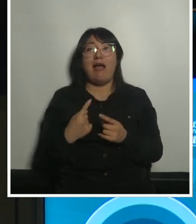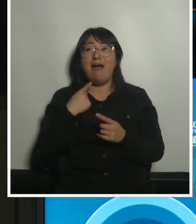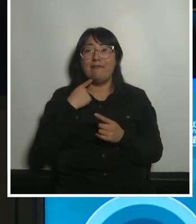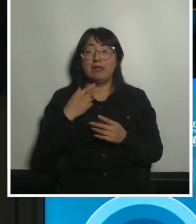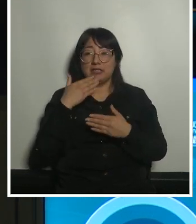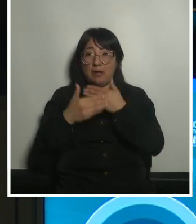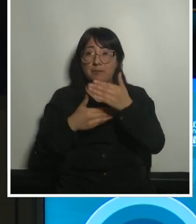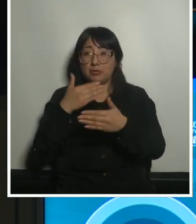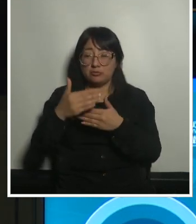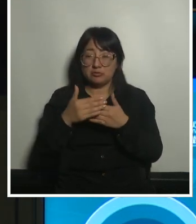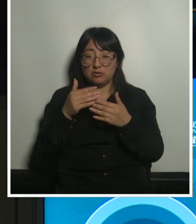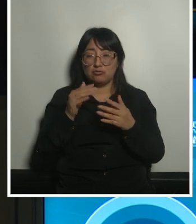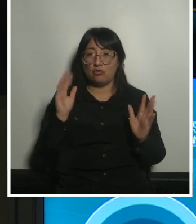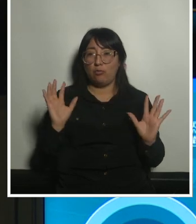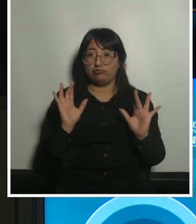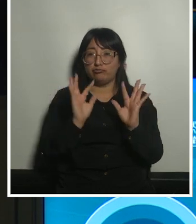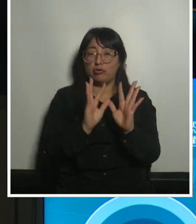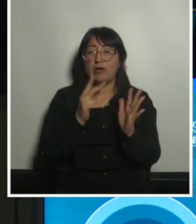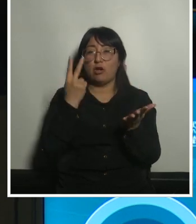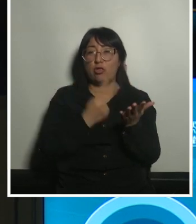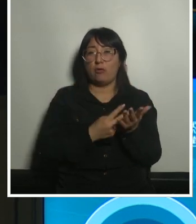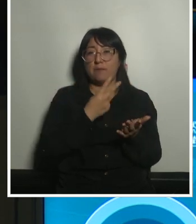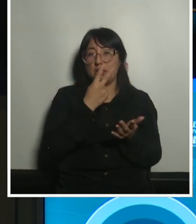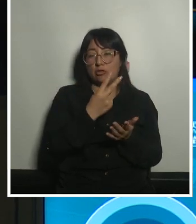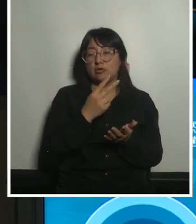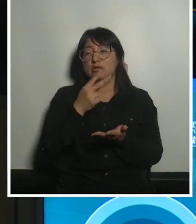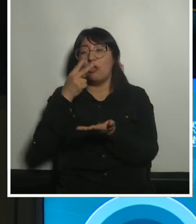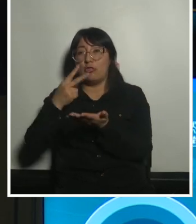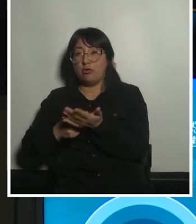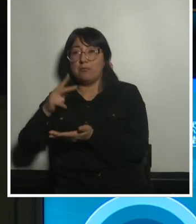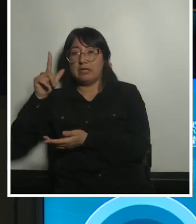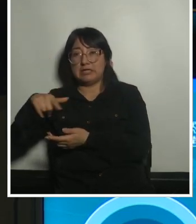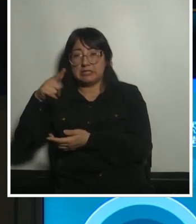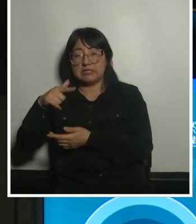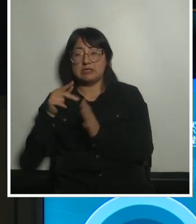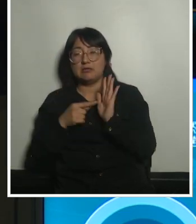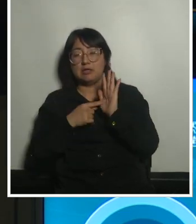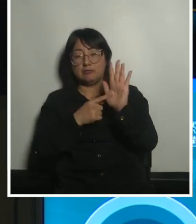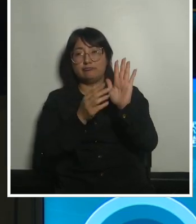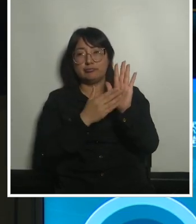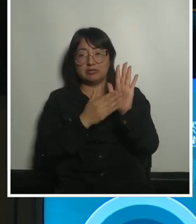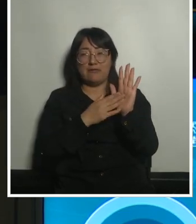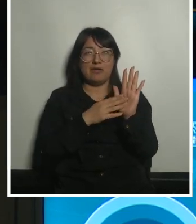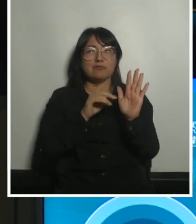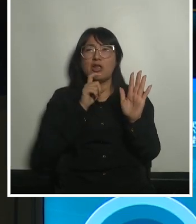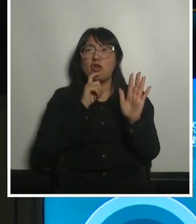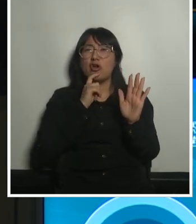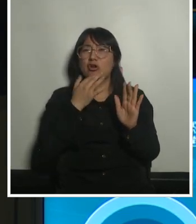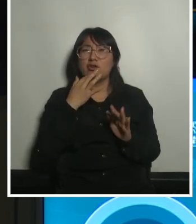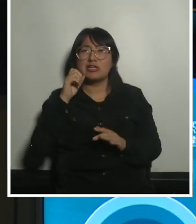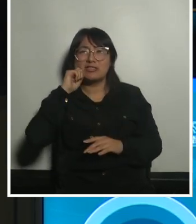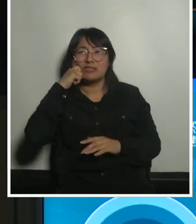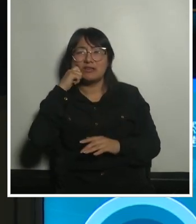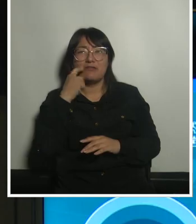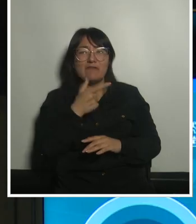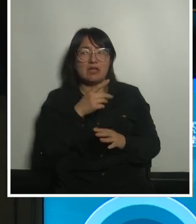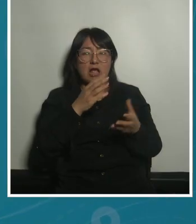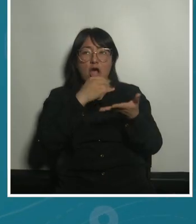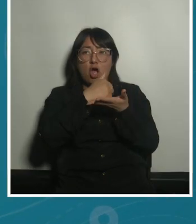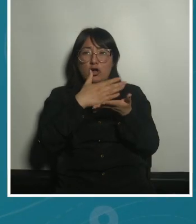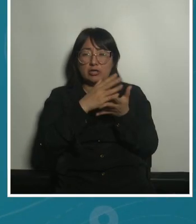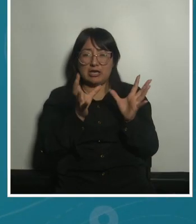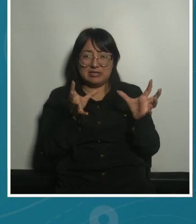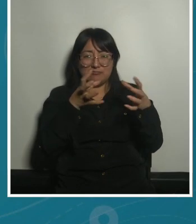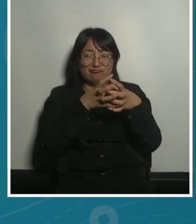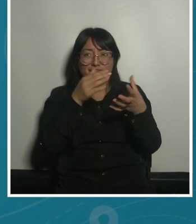compara 2002, 2017 en la zona del Gran Concepción, lo rojo es una urbanización muy intensa a lo largo